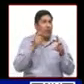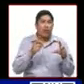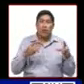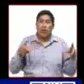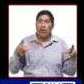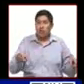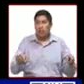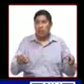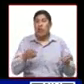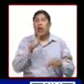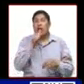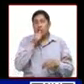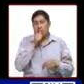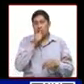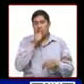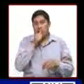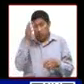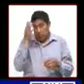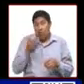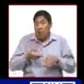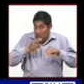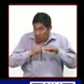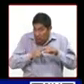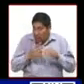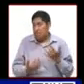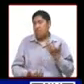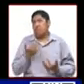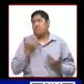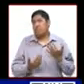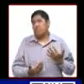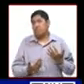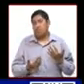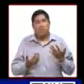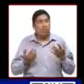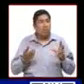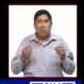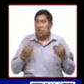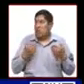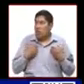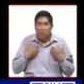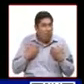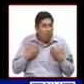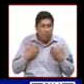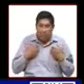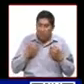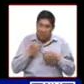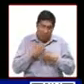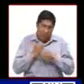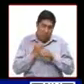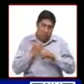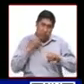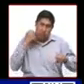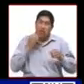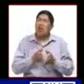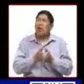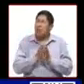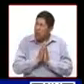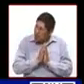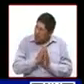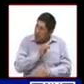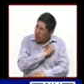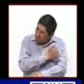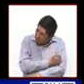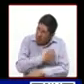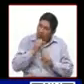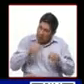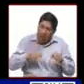quedado, aparte de que está incendiado, sin agua potable, ¿no?, sin cañerías, sin tubos en esos sectores, y pedir a las autoridades,